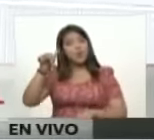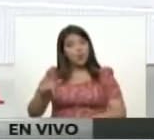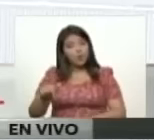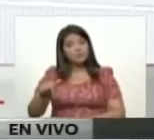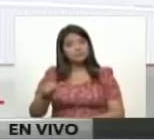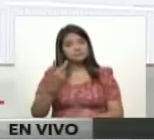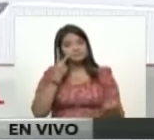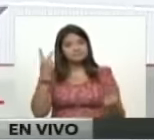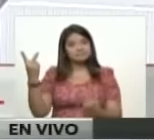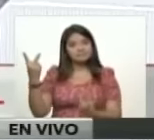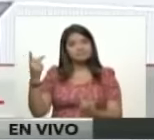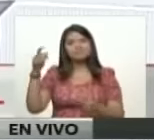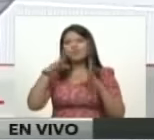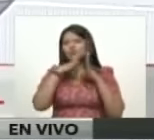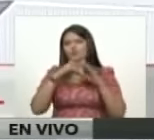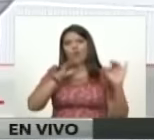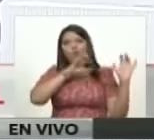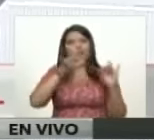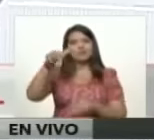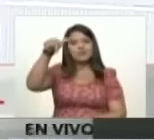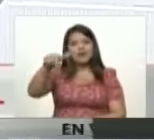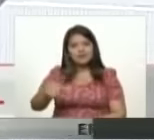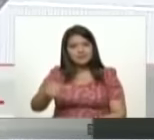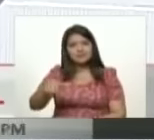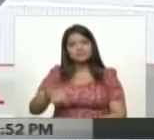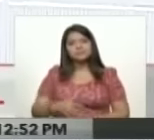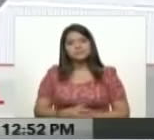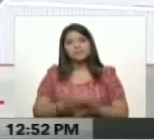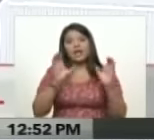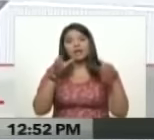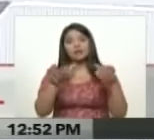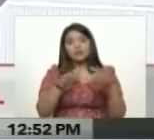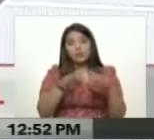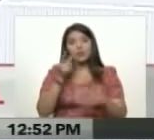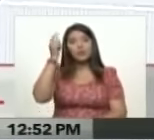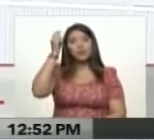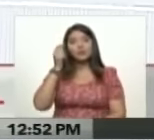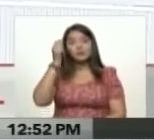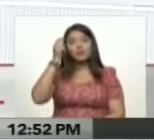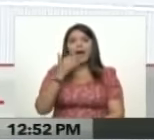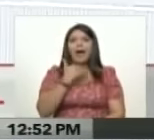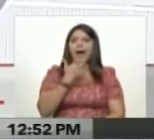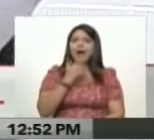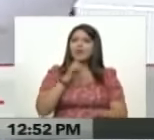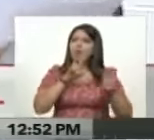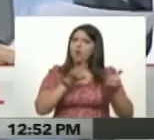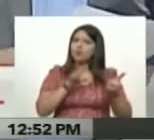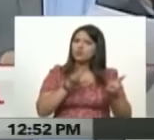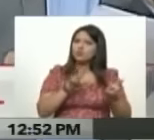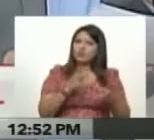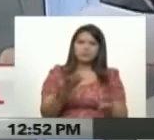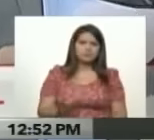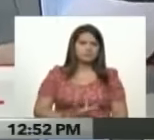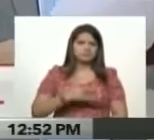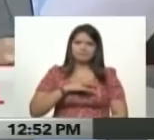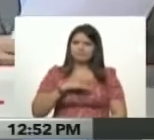está presente aquí representando algo nuevo que nos representa.